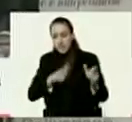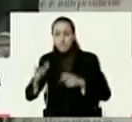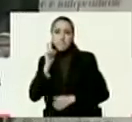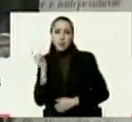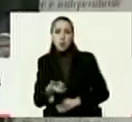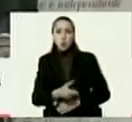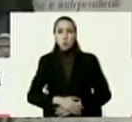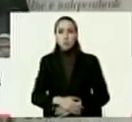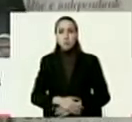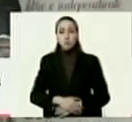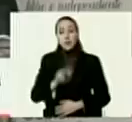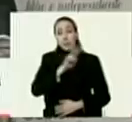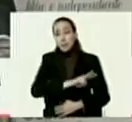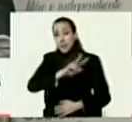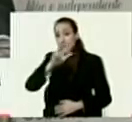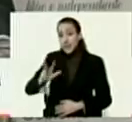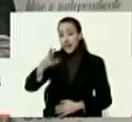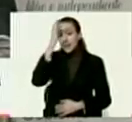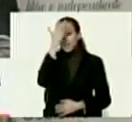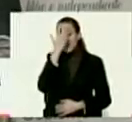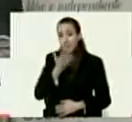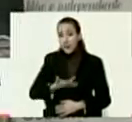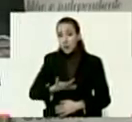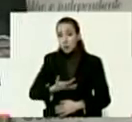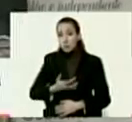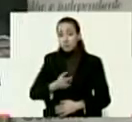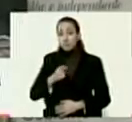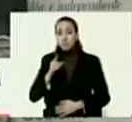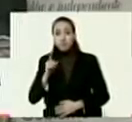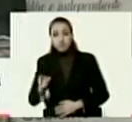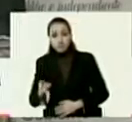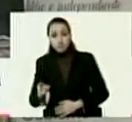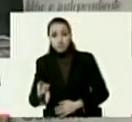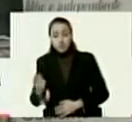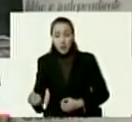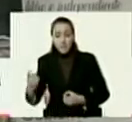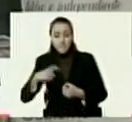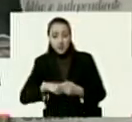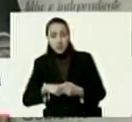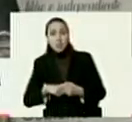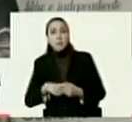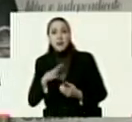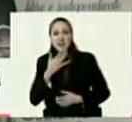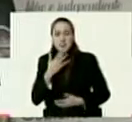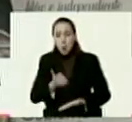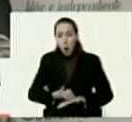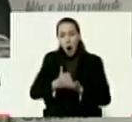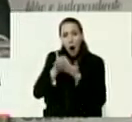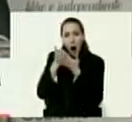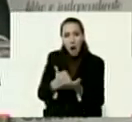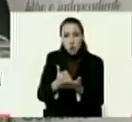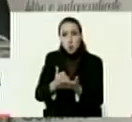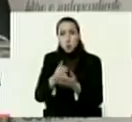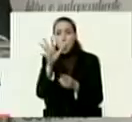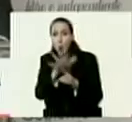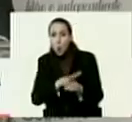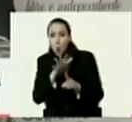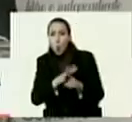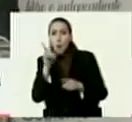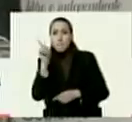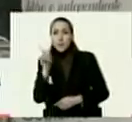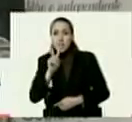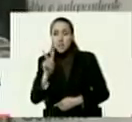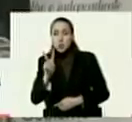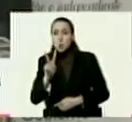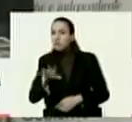El 23 de febrero, con el eufemismo del ingreso de ayuda humanitaria a Venezuela, no era